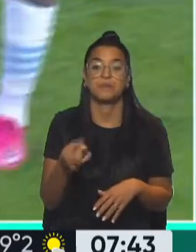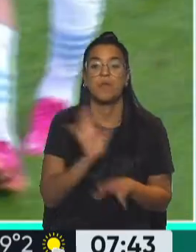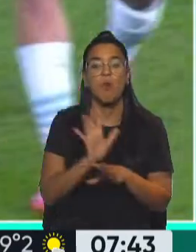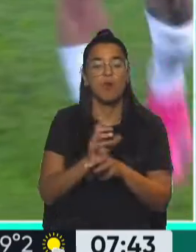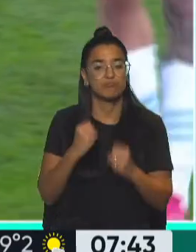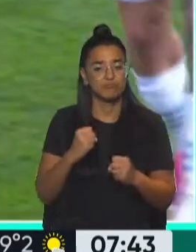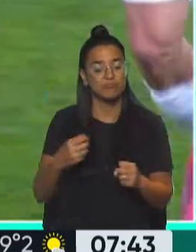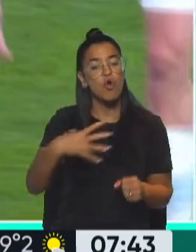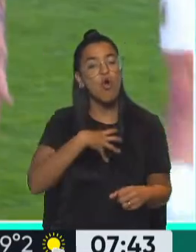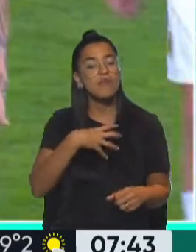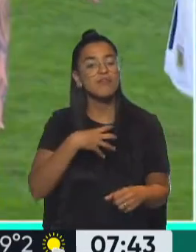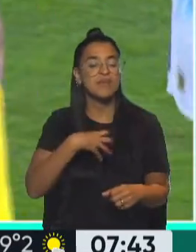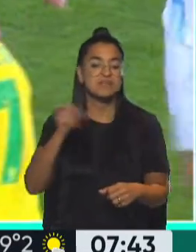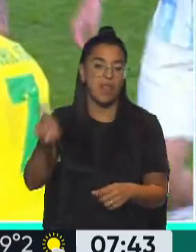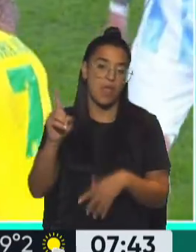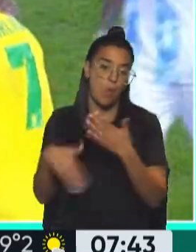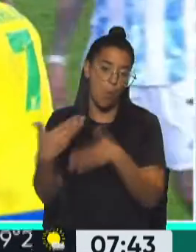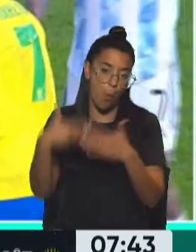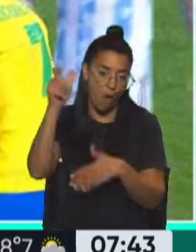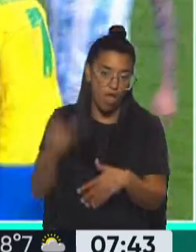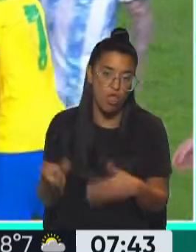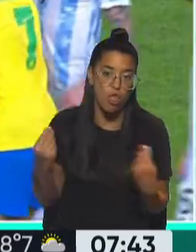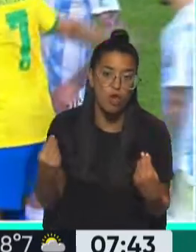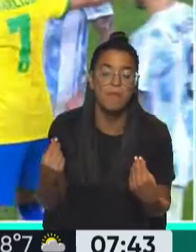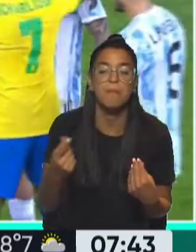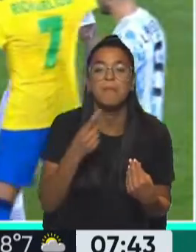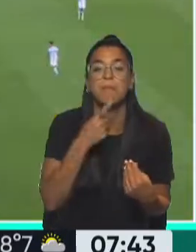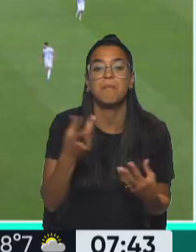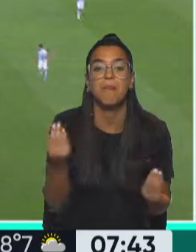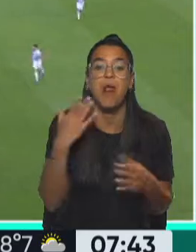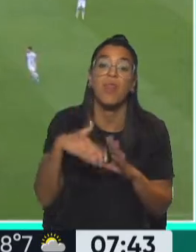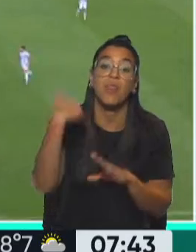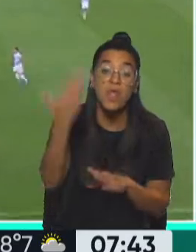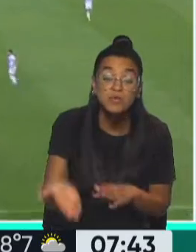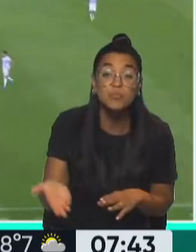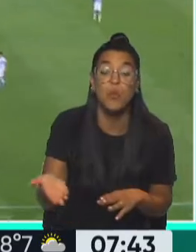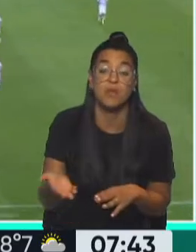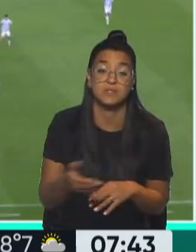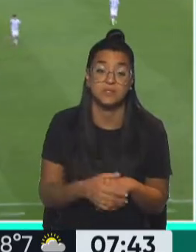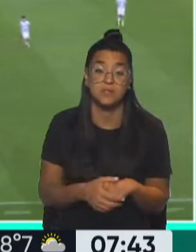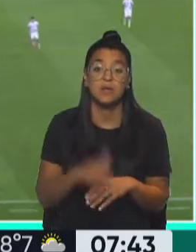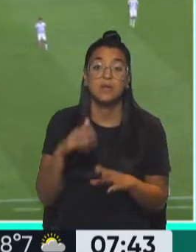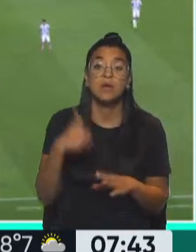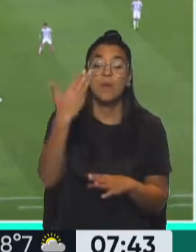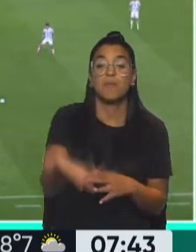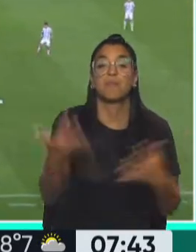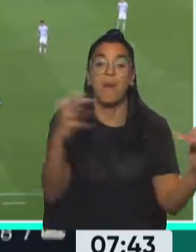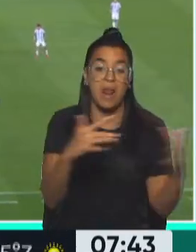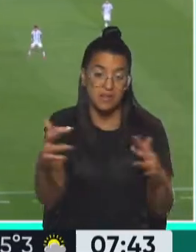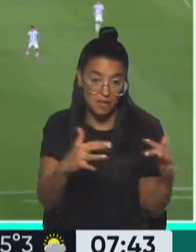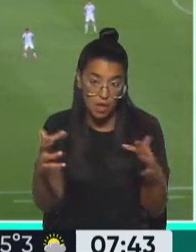afianza la confianza del jugador para una posterior partido, ¿no? Sí,